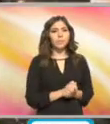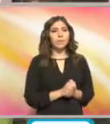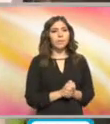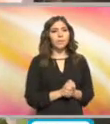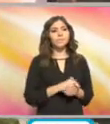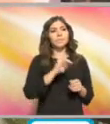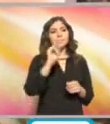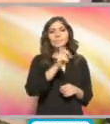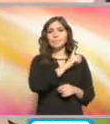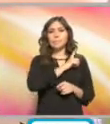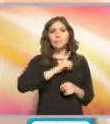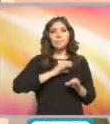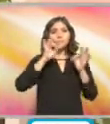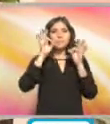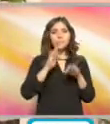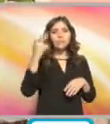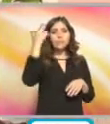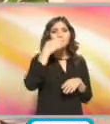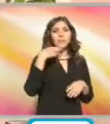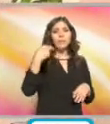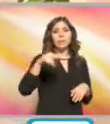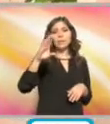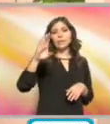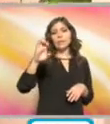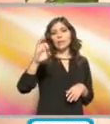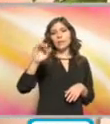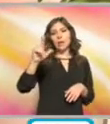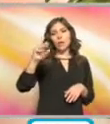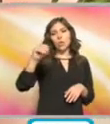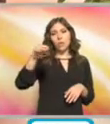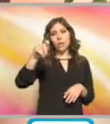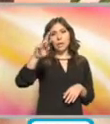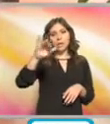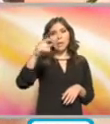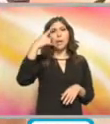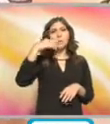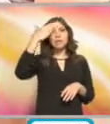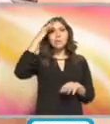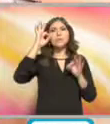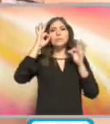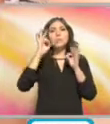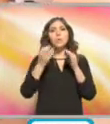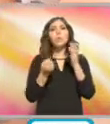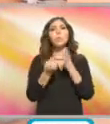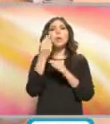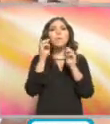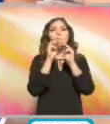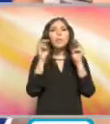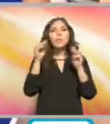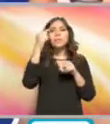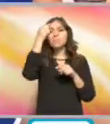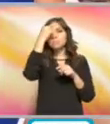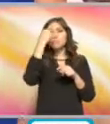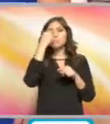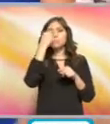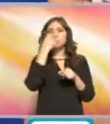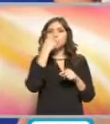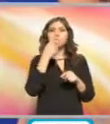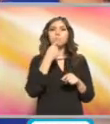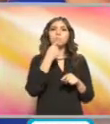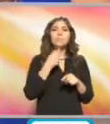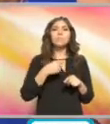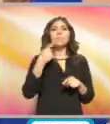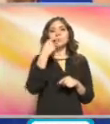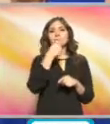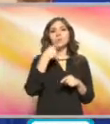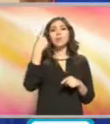de analizar muy bien esta parte, la cefalometría que les comento, porque de ahí va a depender que el resultado sea bueno y no tengamos un